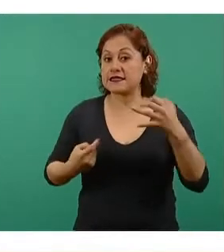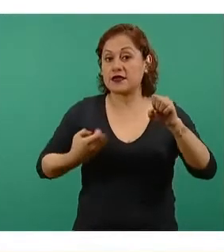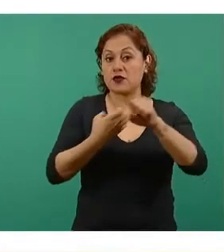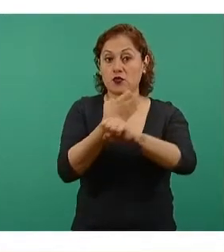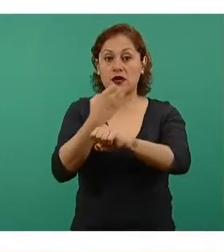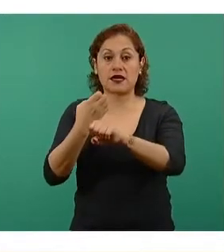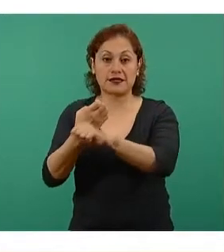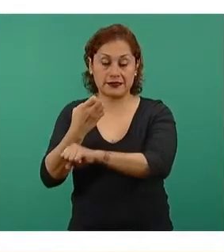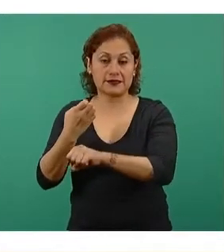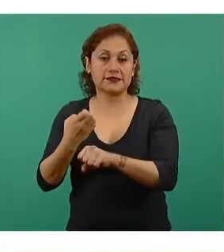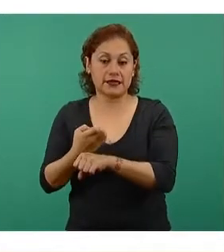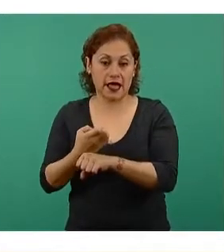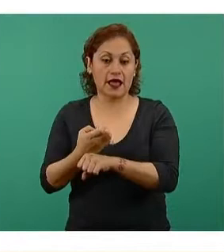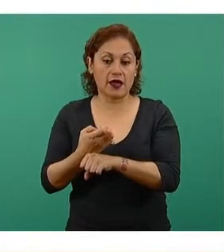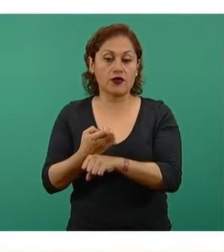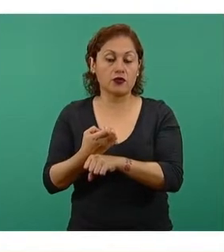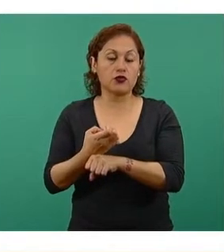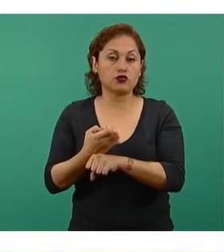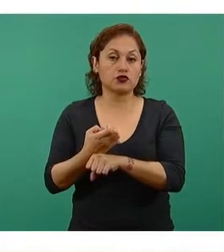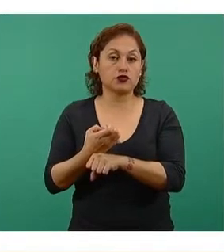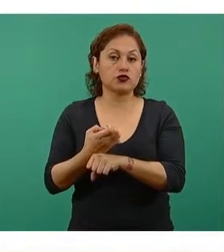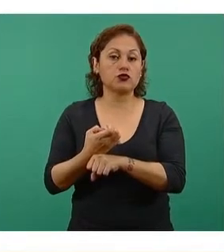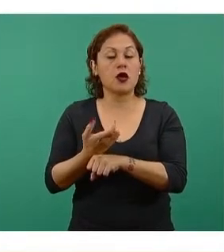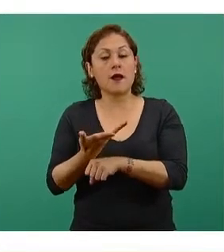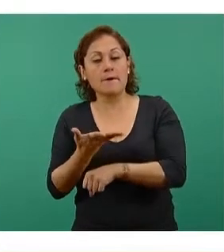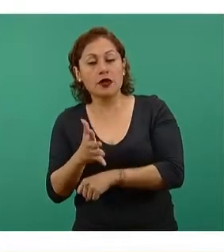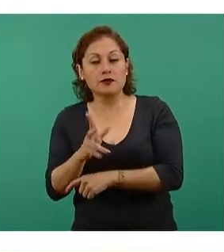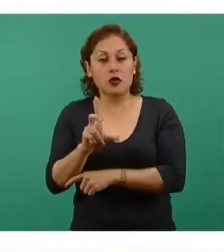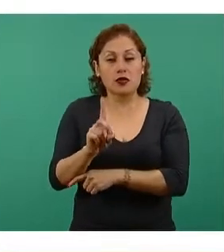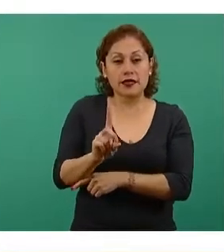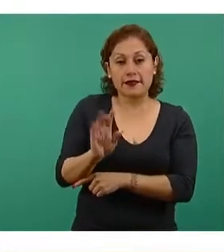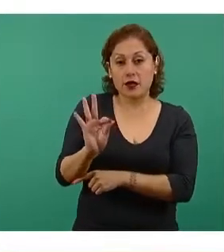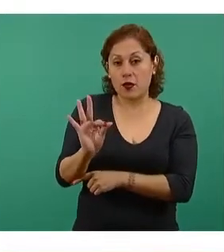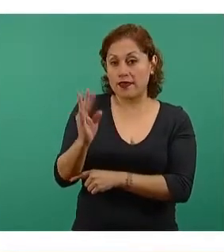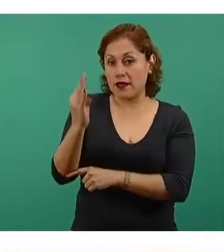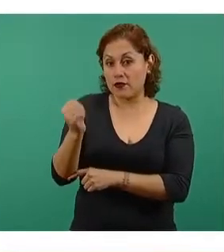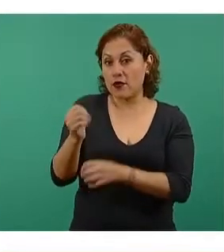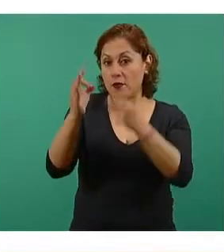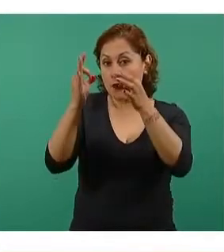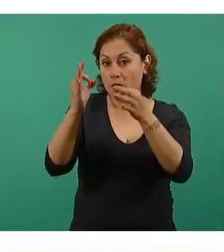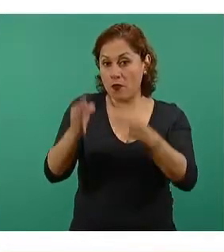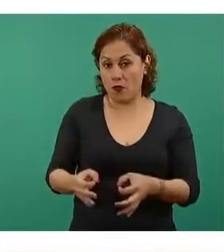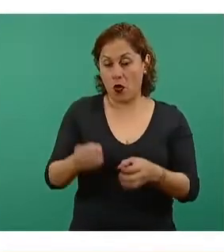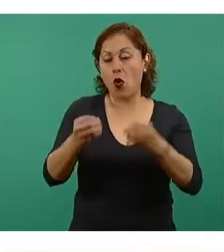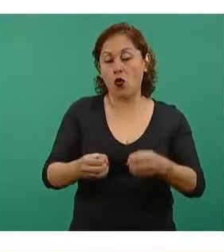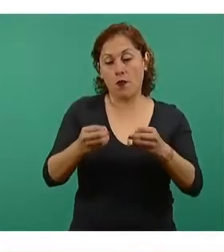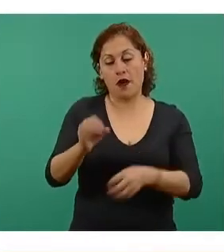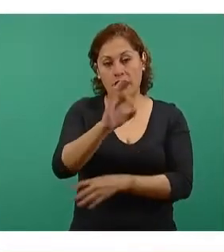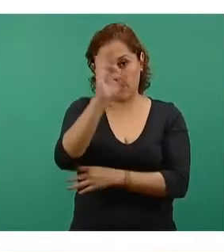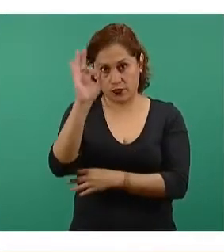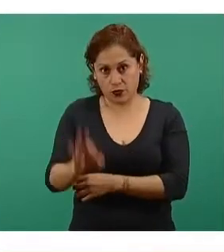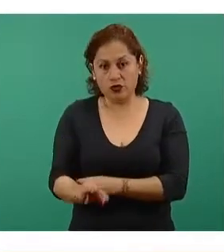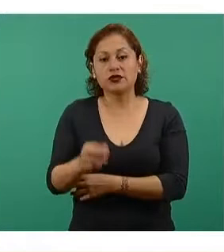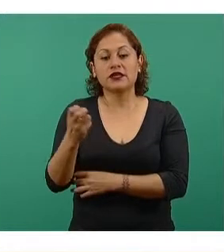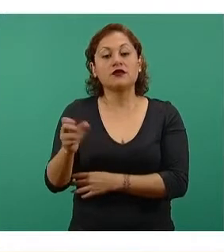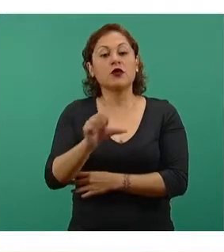manejan entonces una proporción entre el 30 y 49%, y que actualmente tenemos